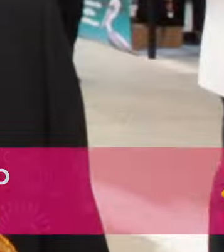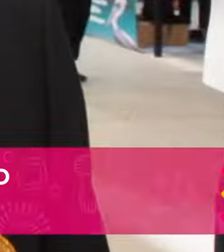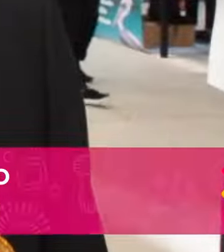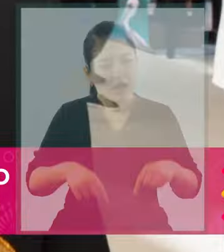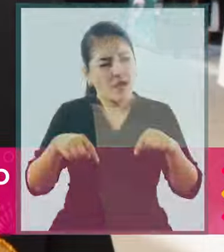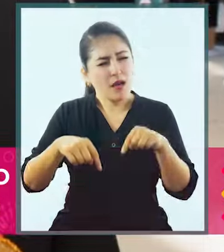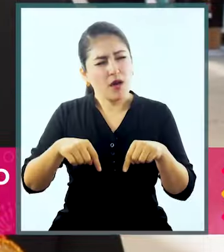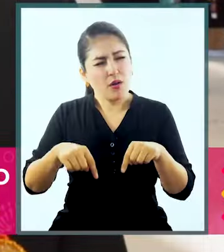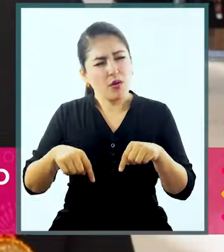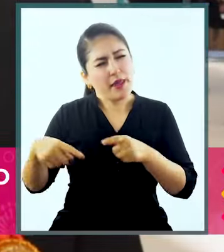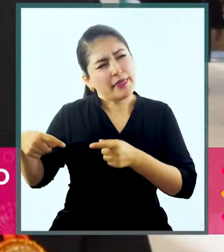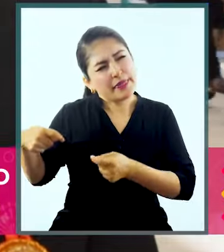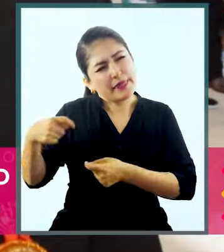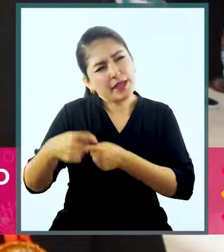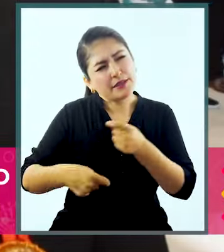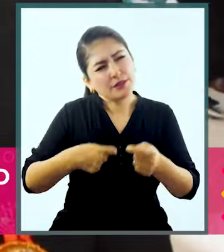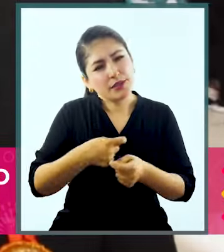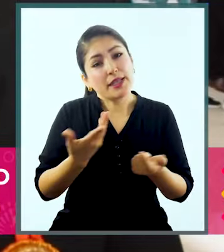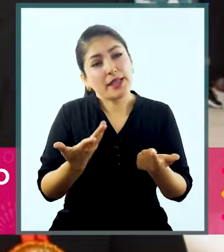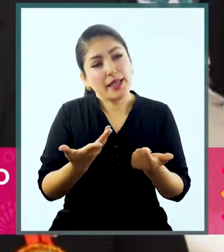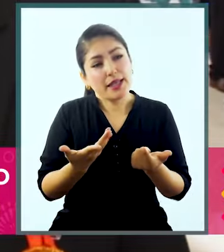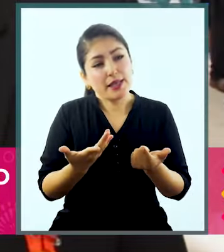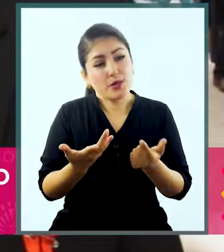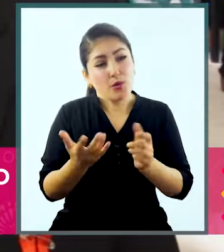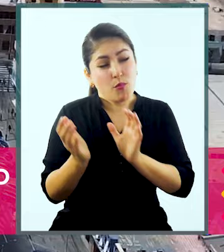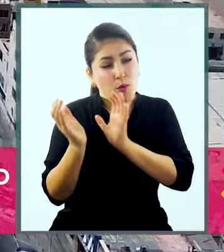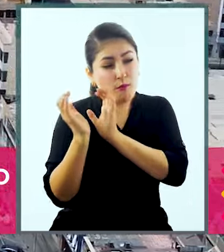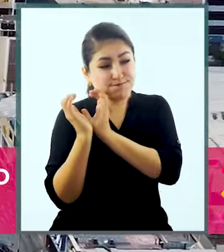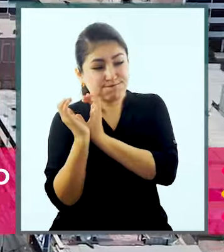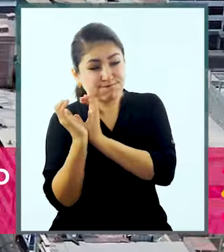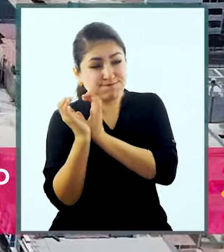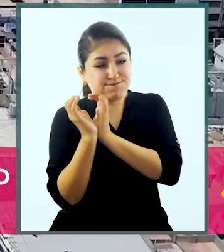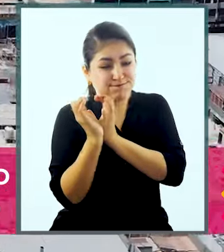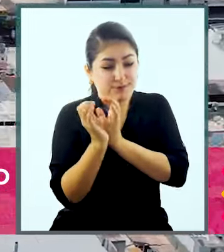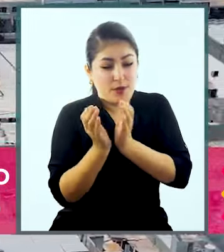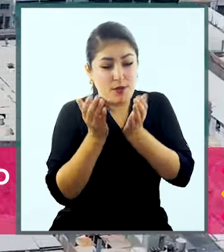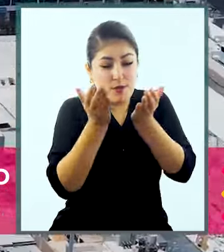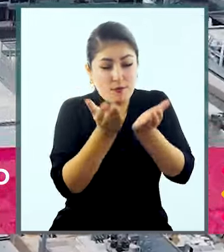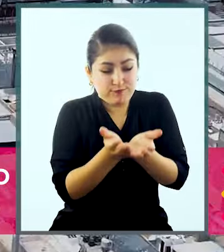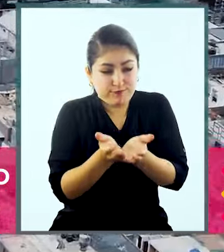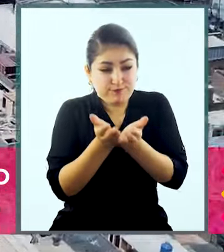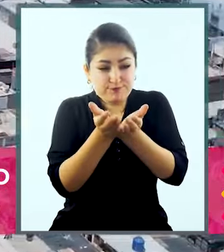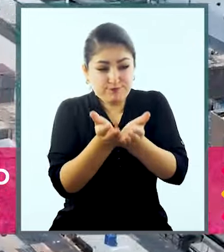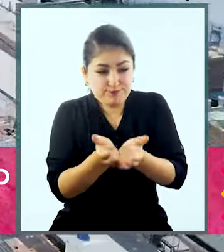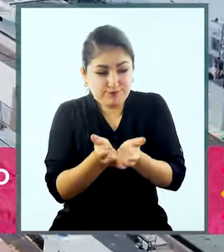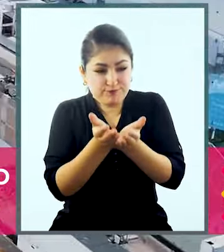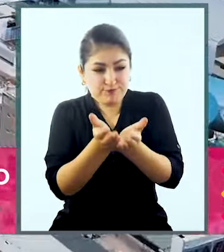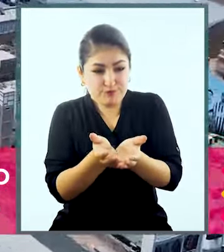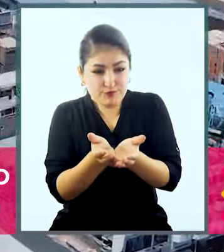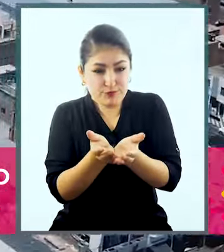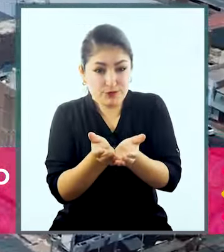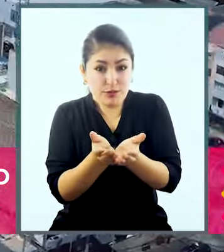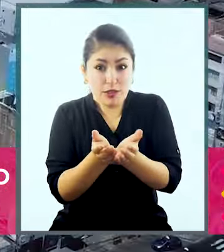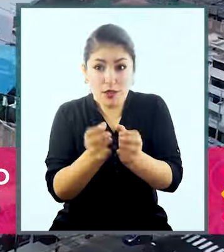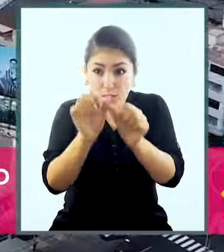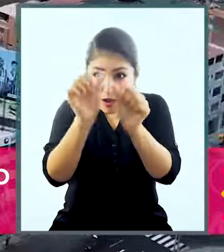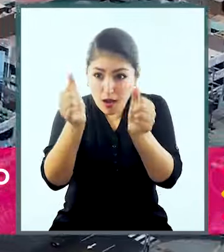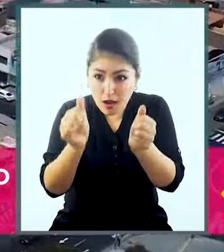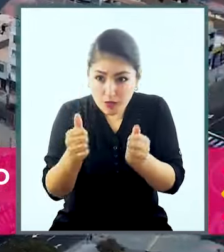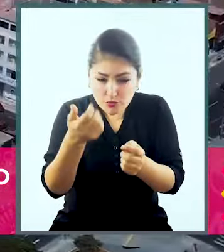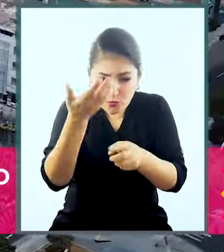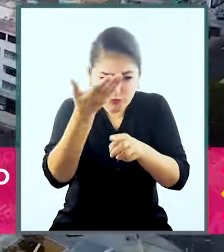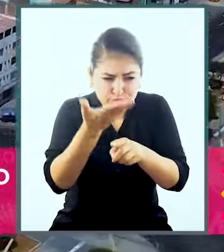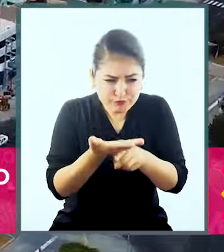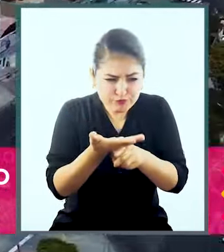Lo más tradicional es la peregrinación por el mar. Van muchas embarcaciones. San Pedrito entra por la